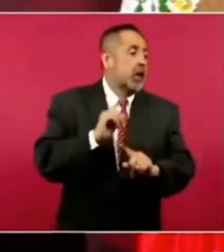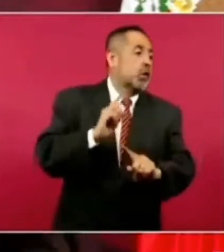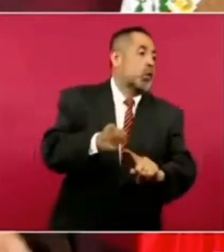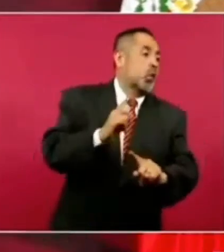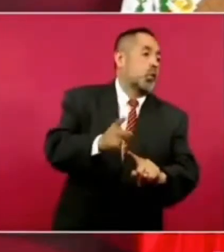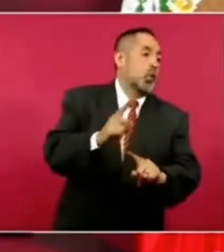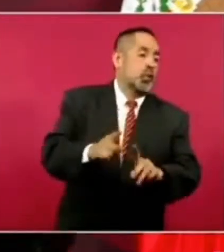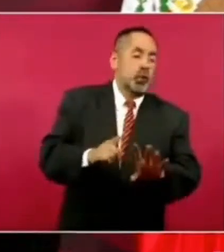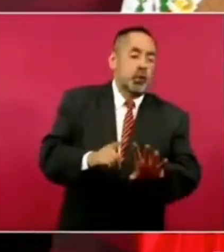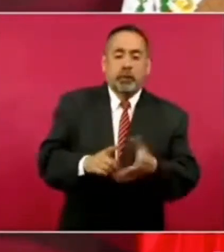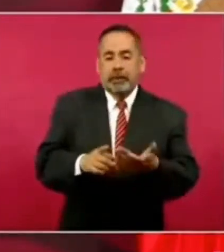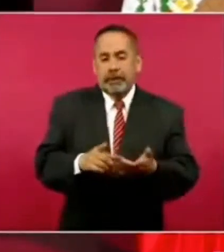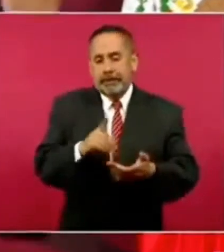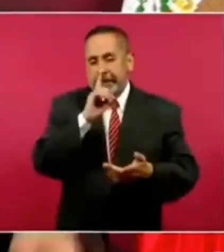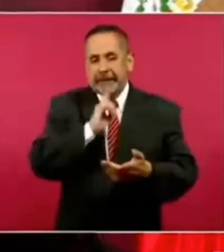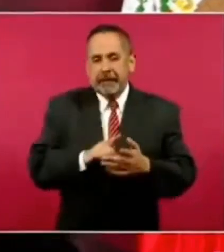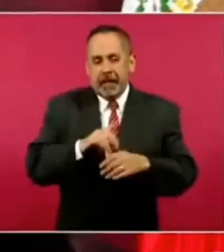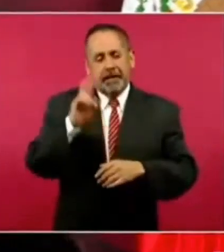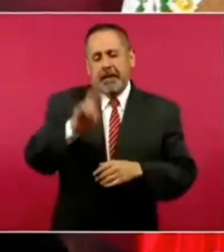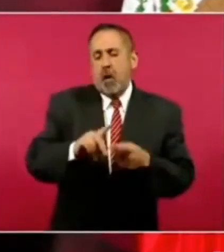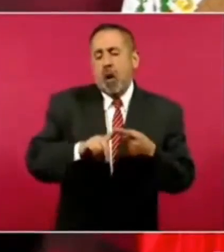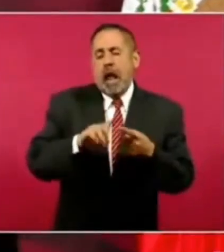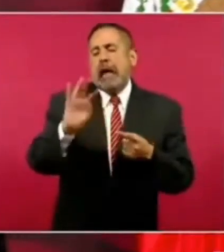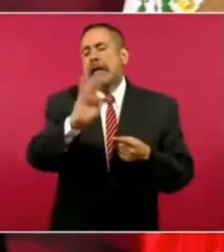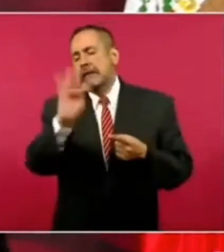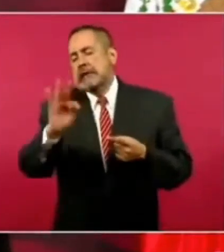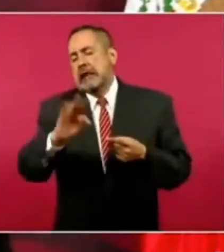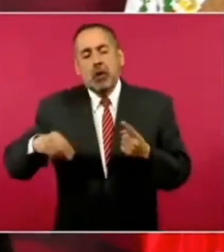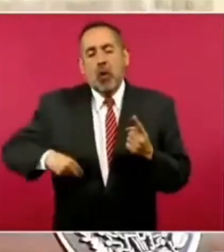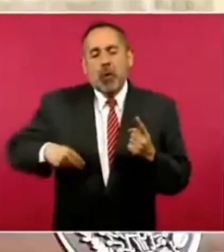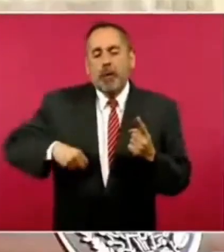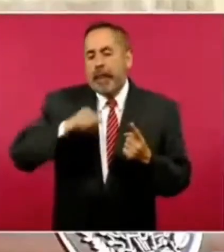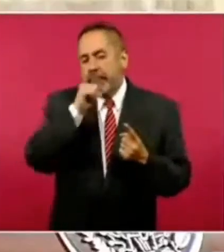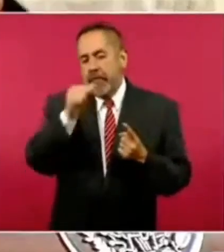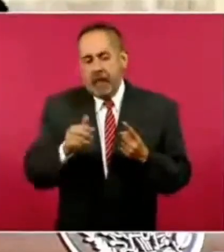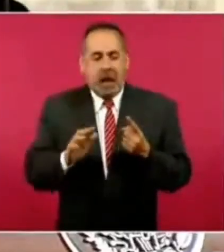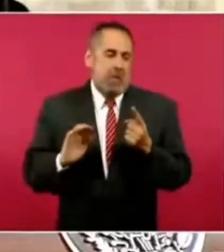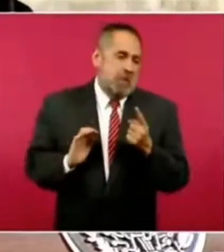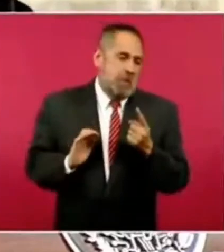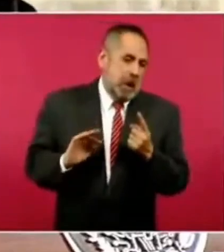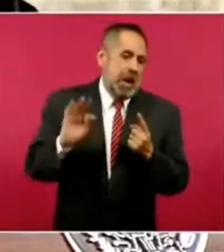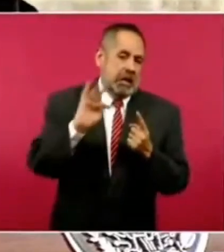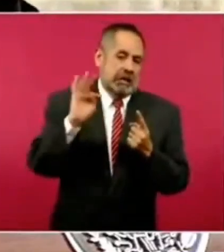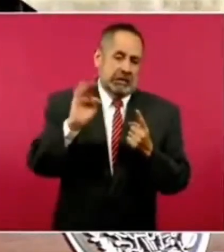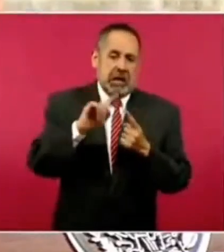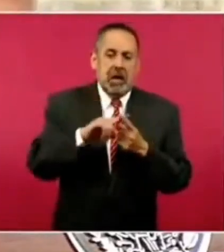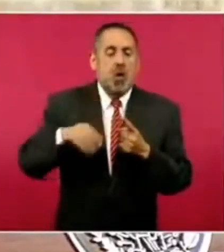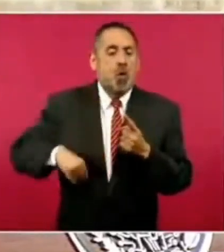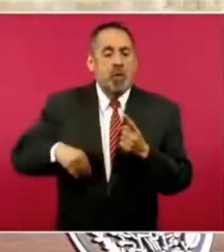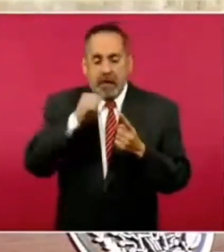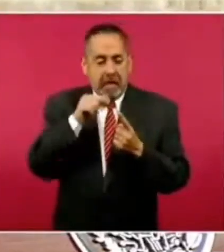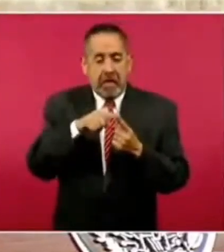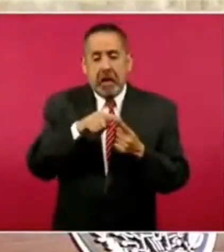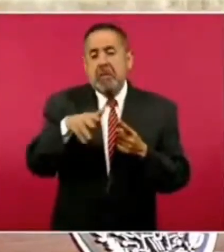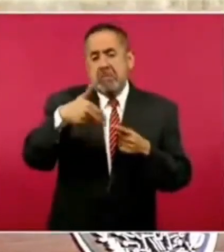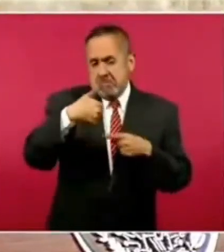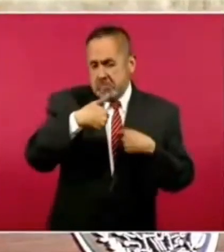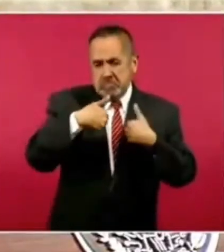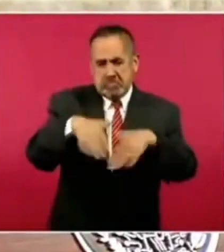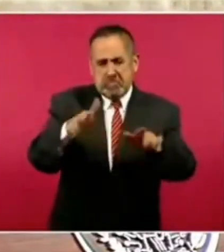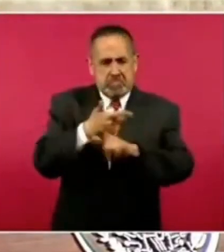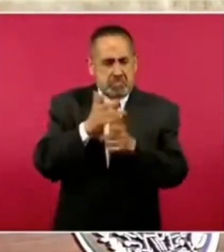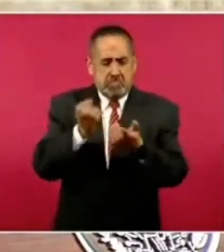de que es inocente, de modo que no tiene por